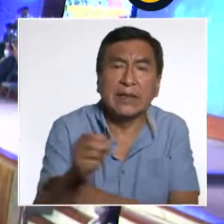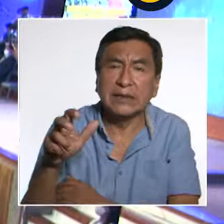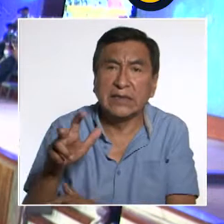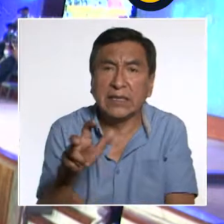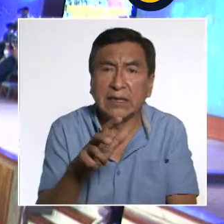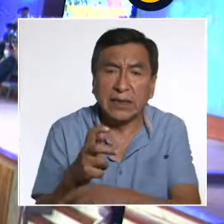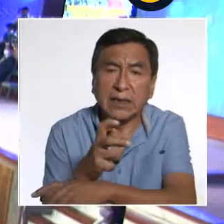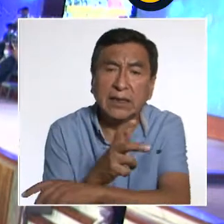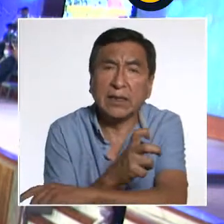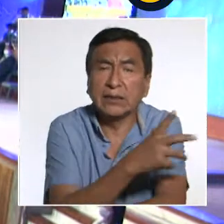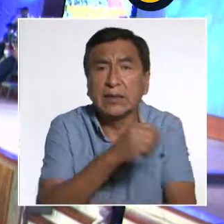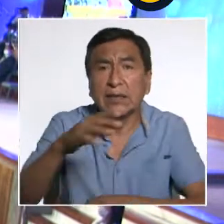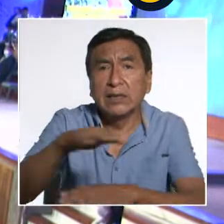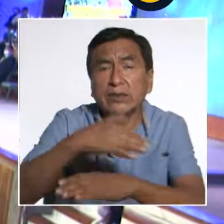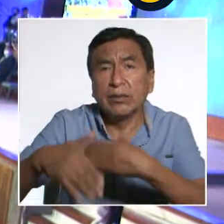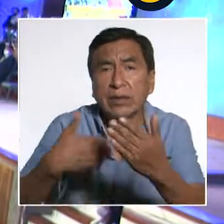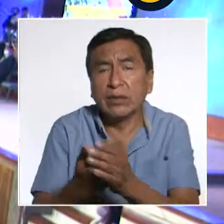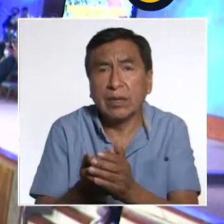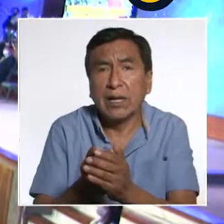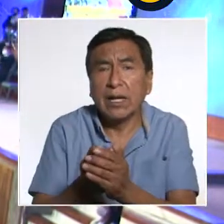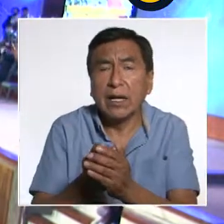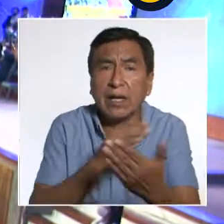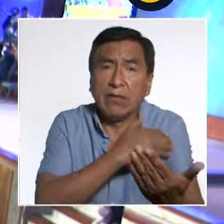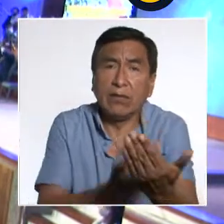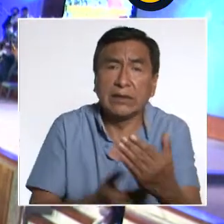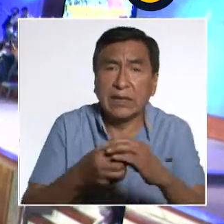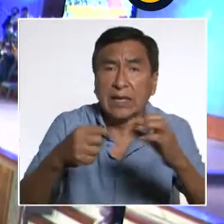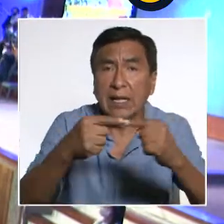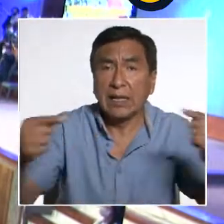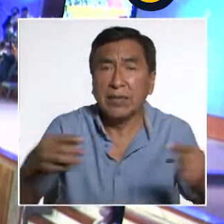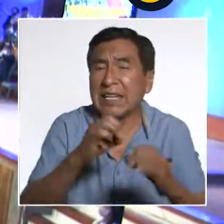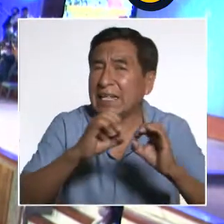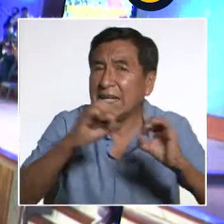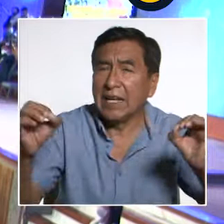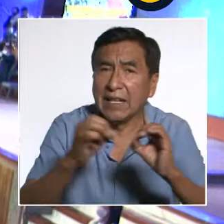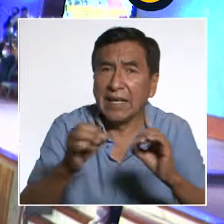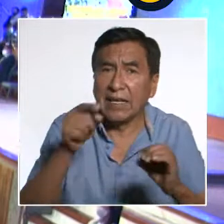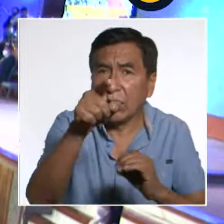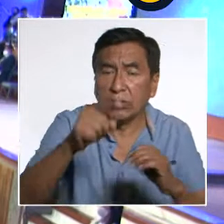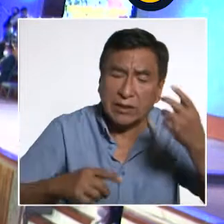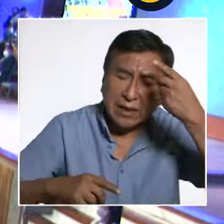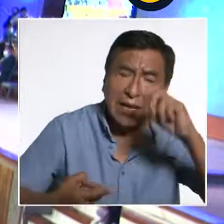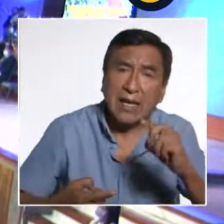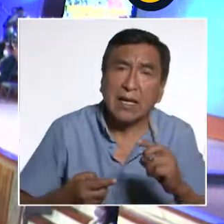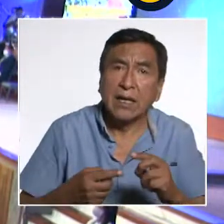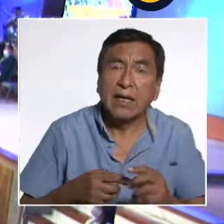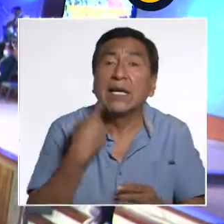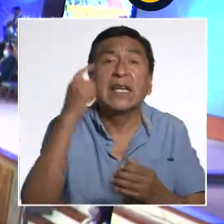sobre toda la fuerza del enemigo, y nada os dañará. Amén. ¿Quién cree esa